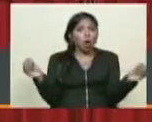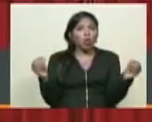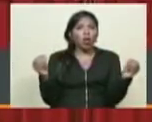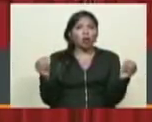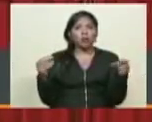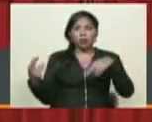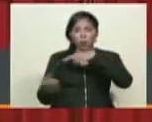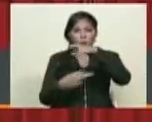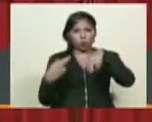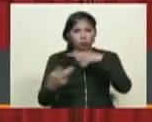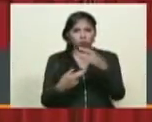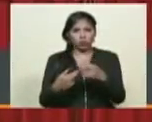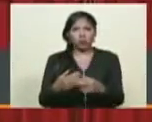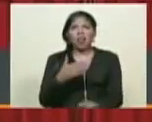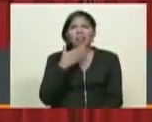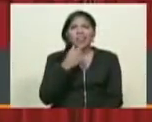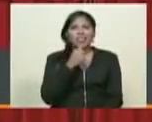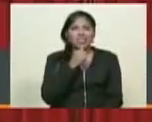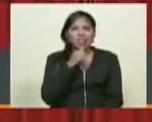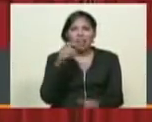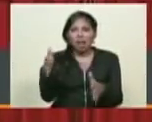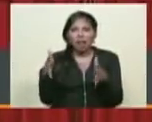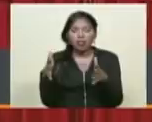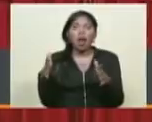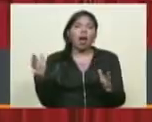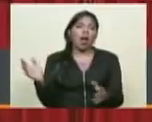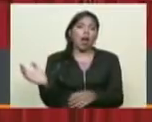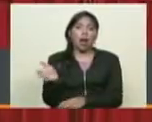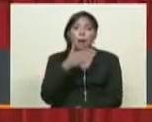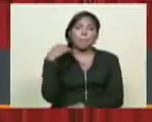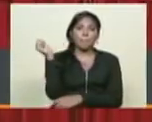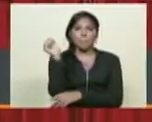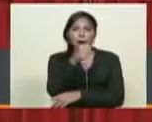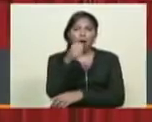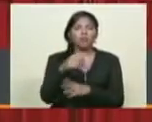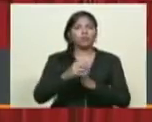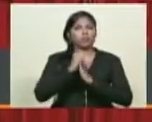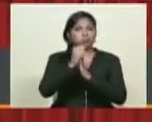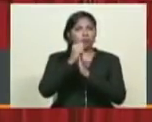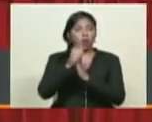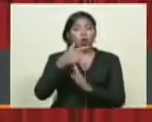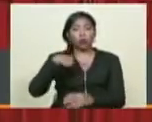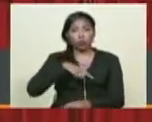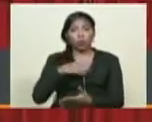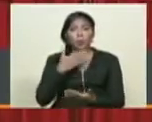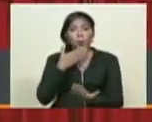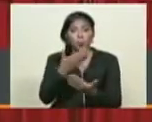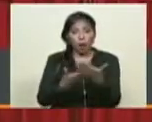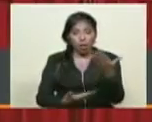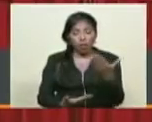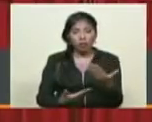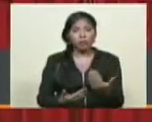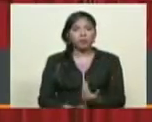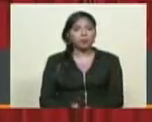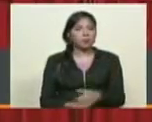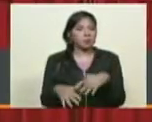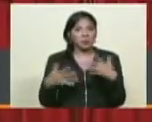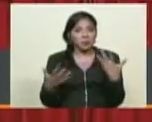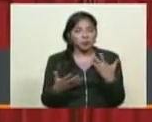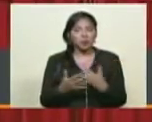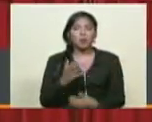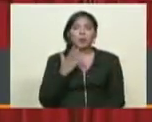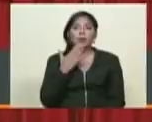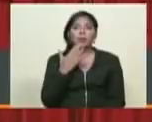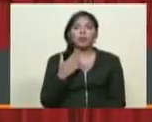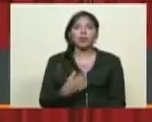mejor, que empuje para la revolución. Eso no nos ha afectado a nosotros nunca. Ahora nosotros hacemos una propuesta, y lo hemos dicho. Por ejemplo, que anda por